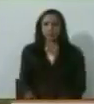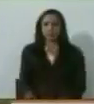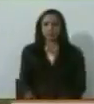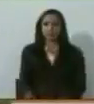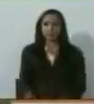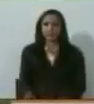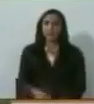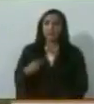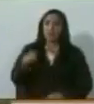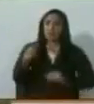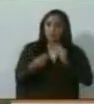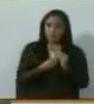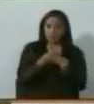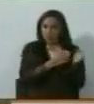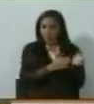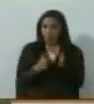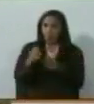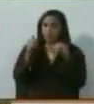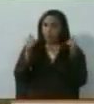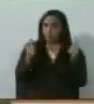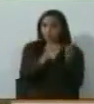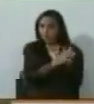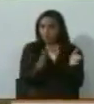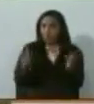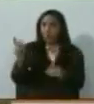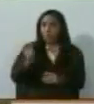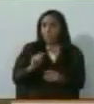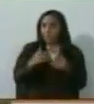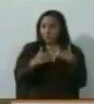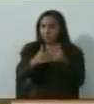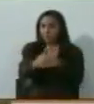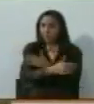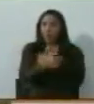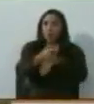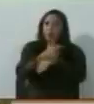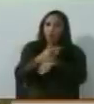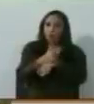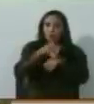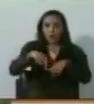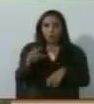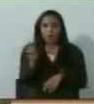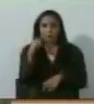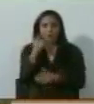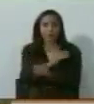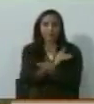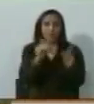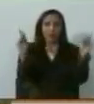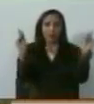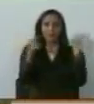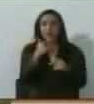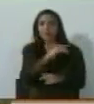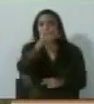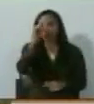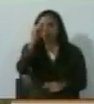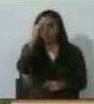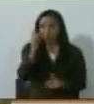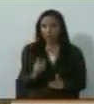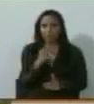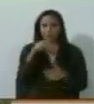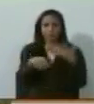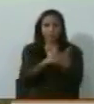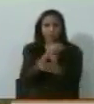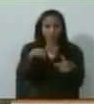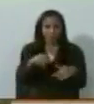Si hacemos las cosas bien, en unos meses deberíamos tener un gobierno venezolano democrático, dice Julio Borges sobre crisis en